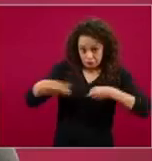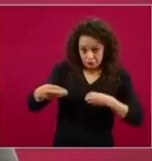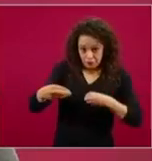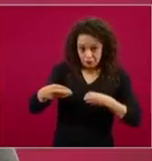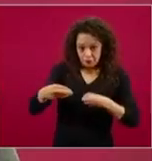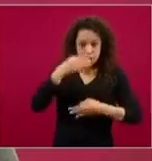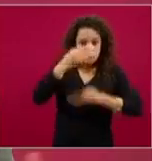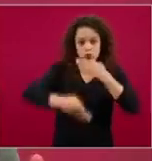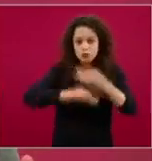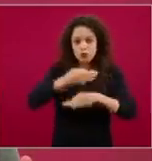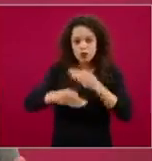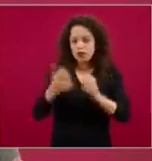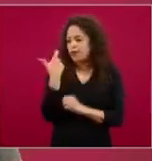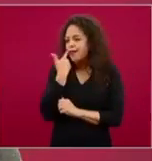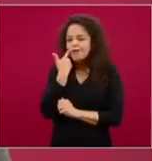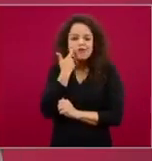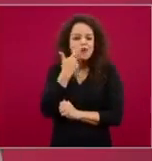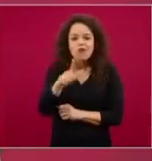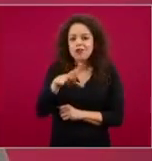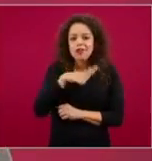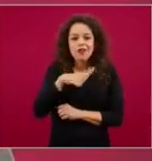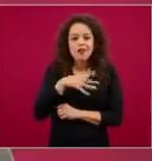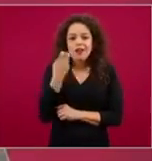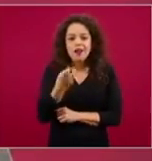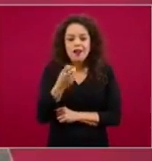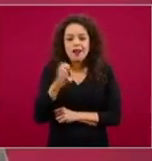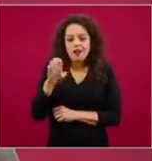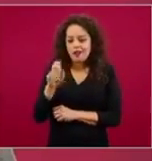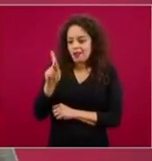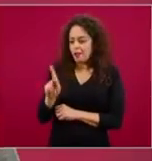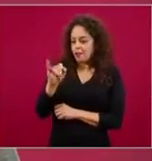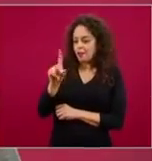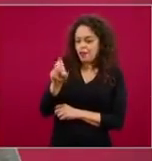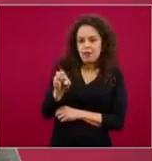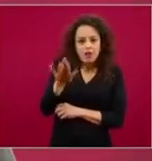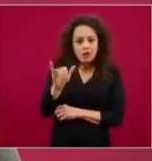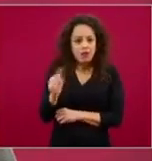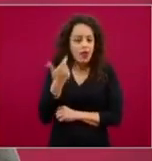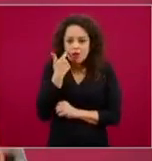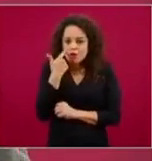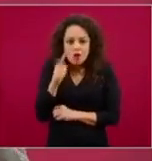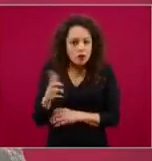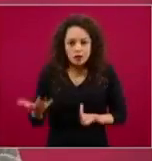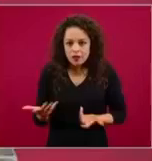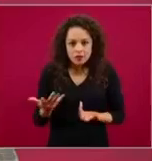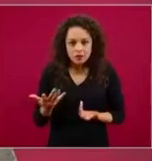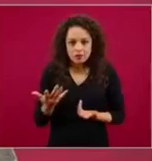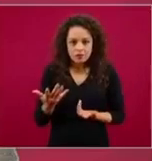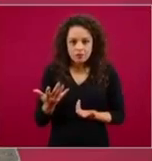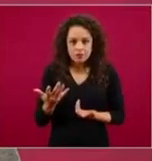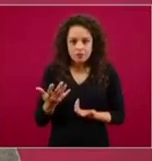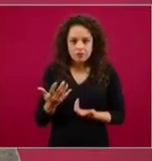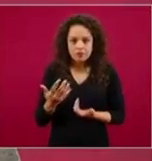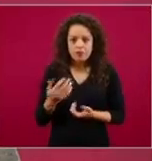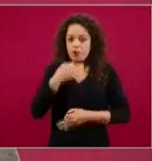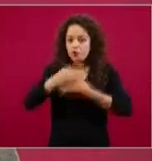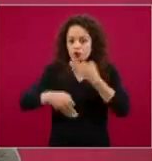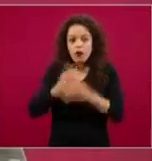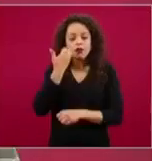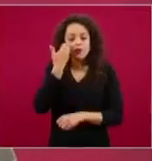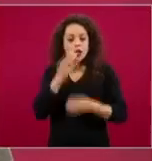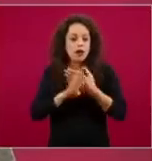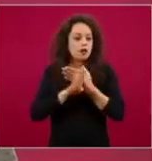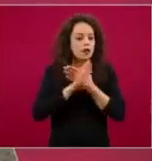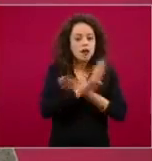epidemia, ¿no es cierto? Todos, todas quisiéramos que no hubiera una sola persona enferma, una